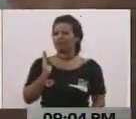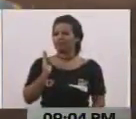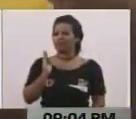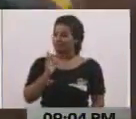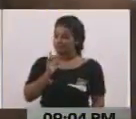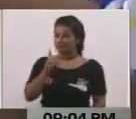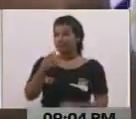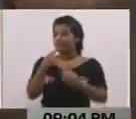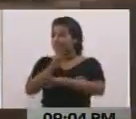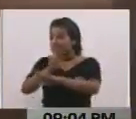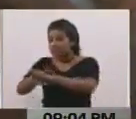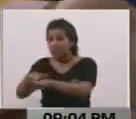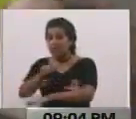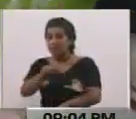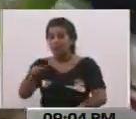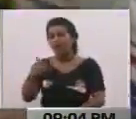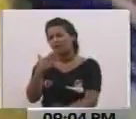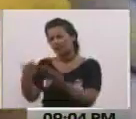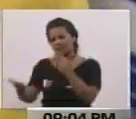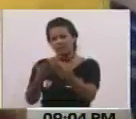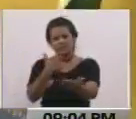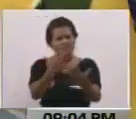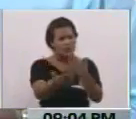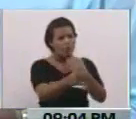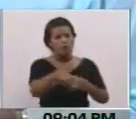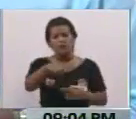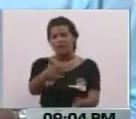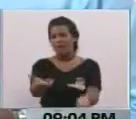Decirle a todas esas personas que gracias por el apoyo,